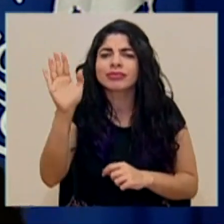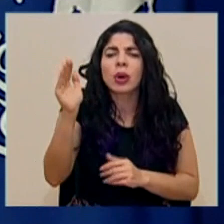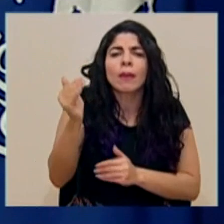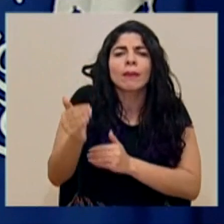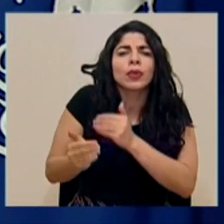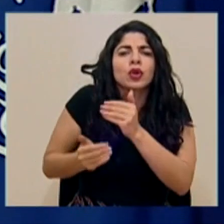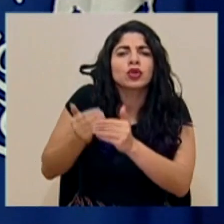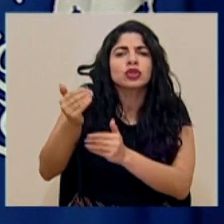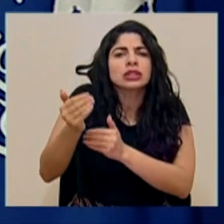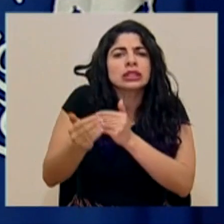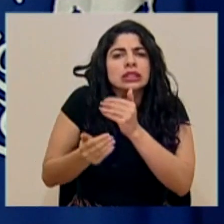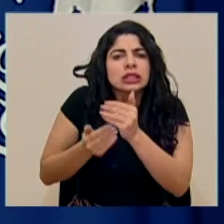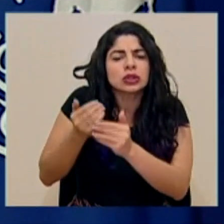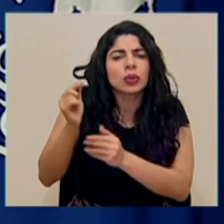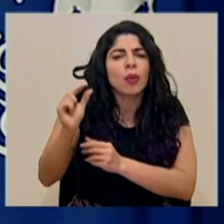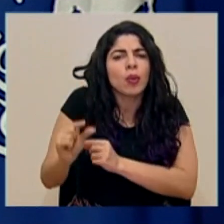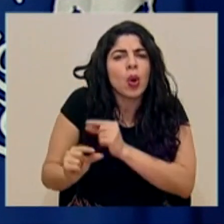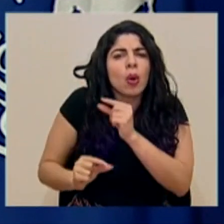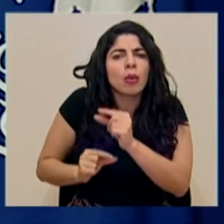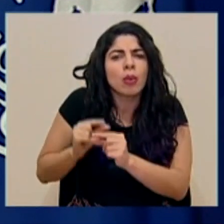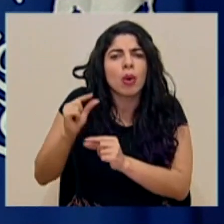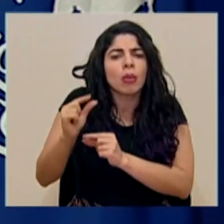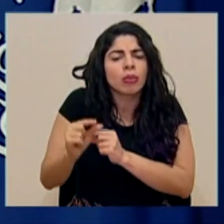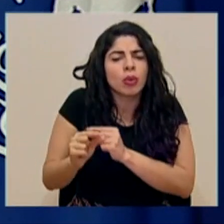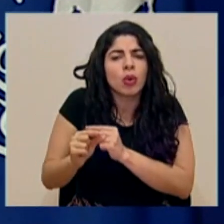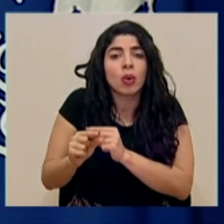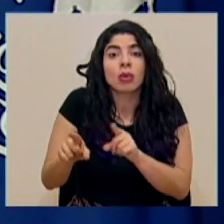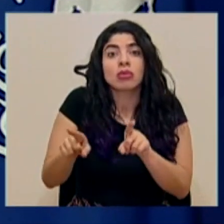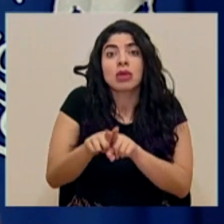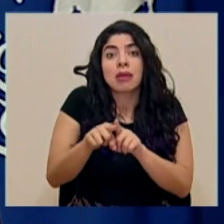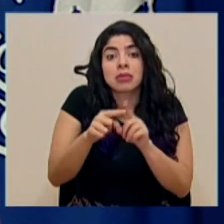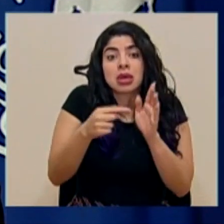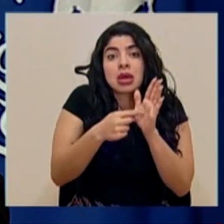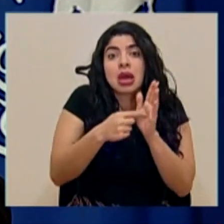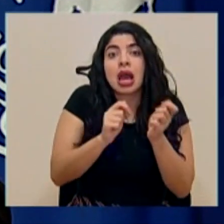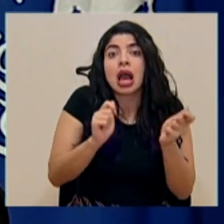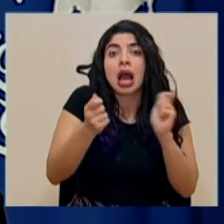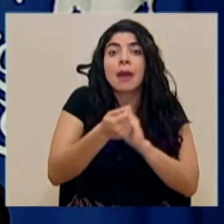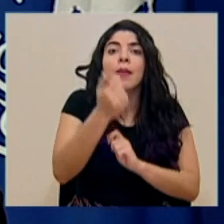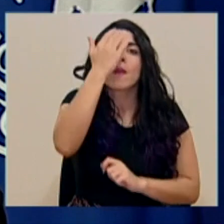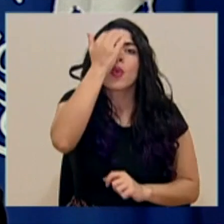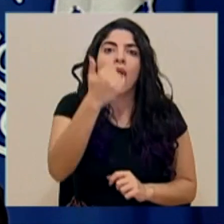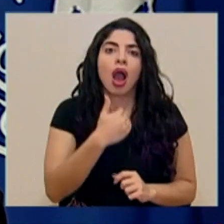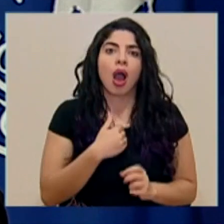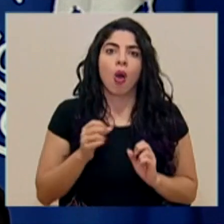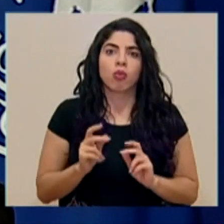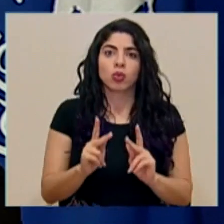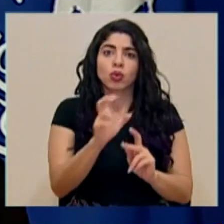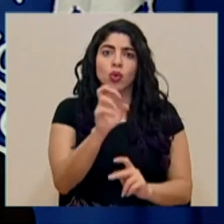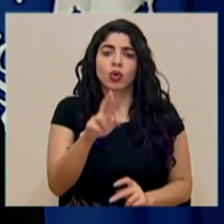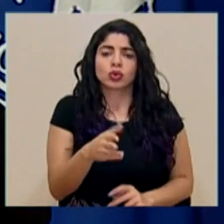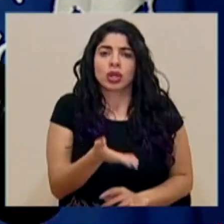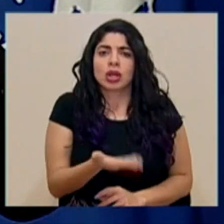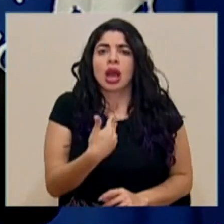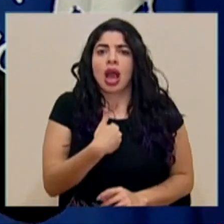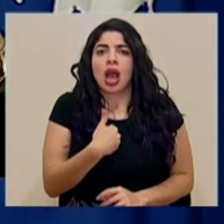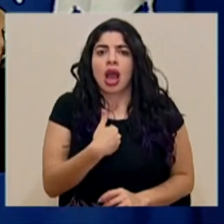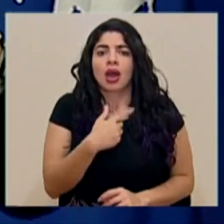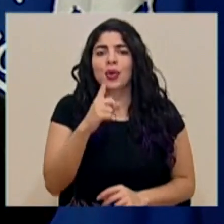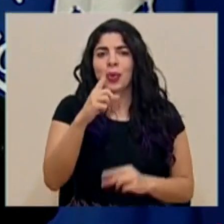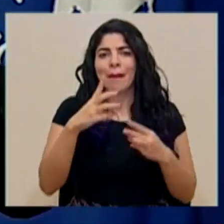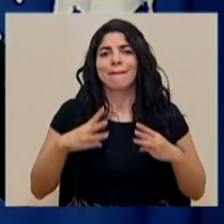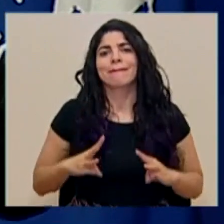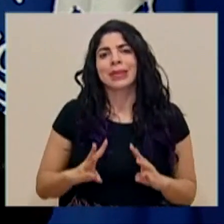proceso gradual y además es producto de la oportunidad que tiene Costa Rica con un